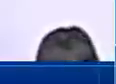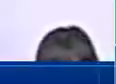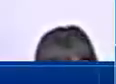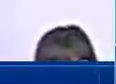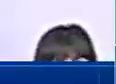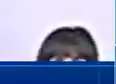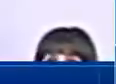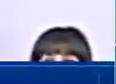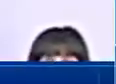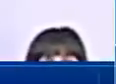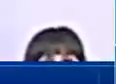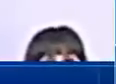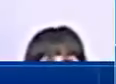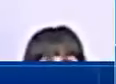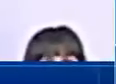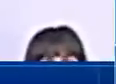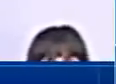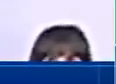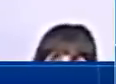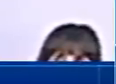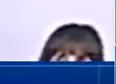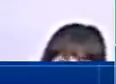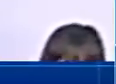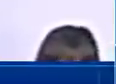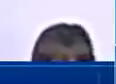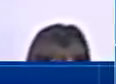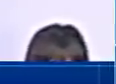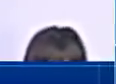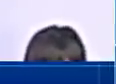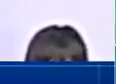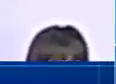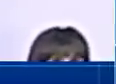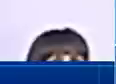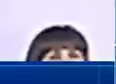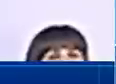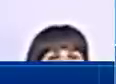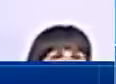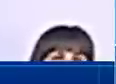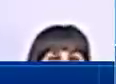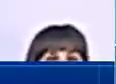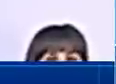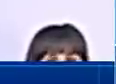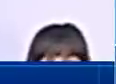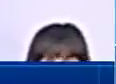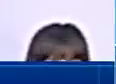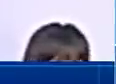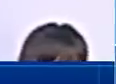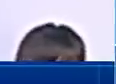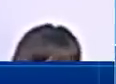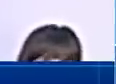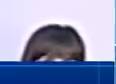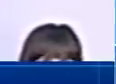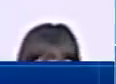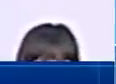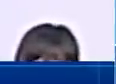escaño, lo que pida es cierto calor por parte de sus compañeros de escaño, como el que tiene, por ejemplo, a su lado, al señor Maroto, ¿no? Y que le